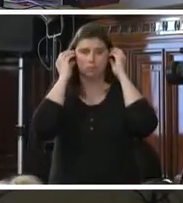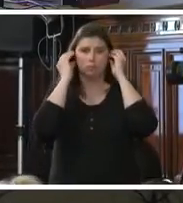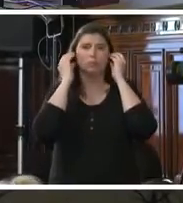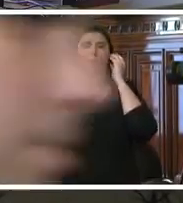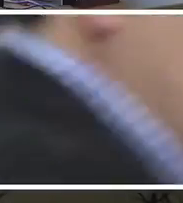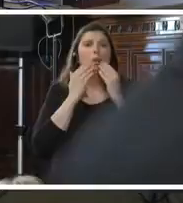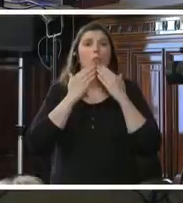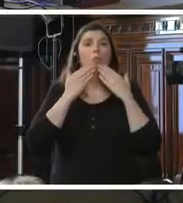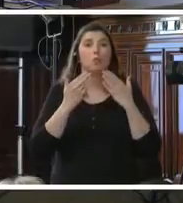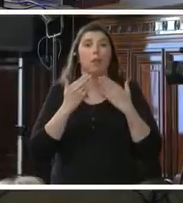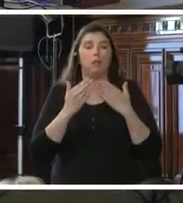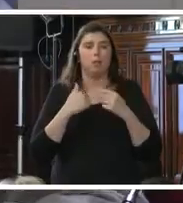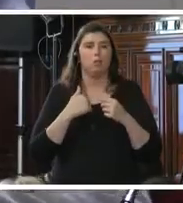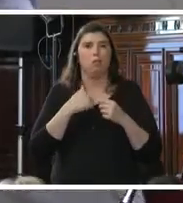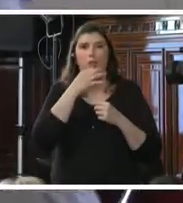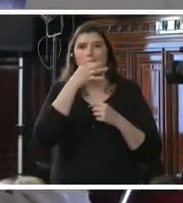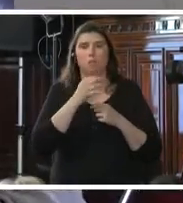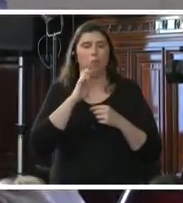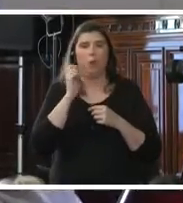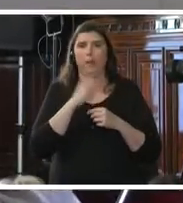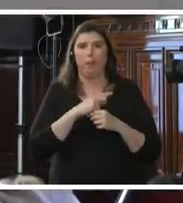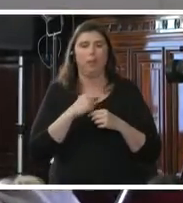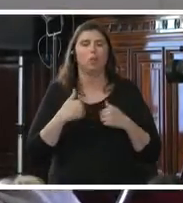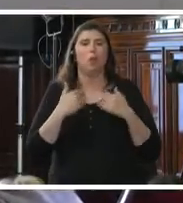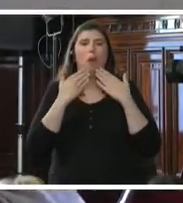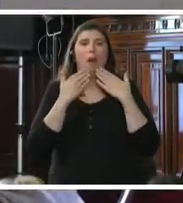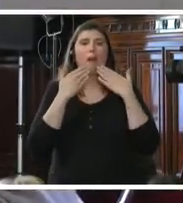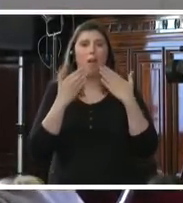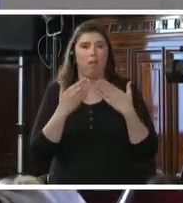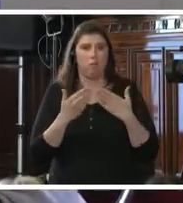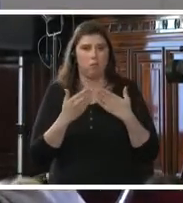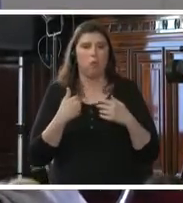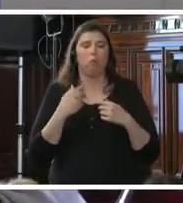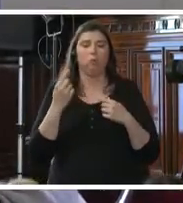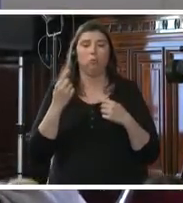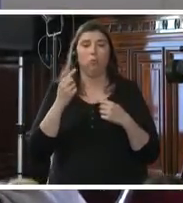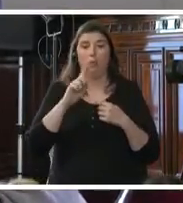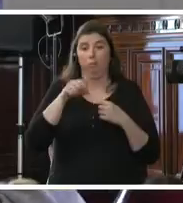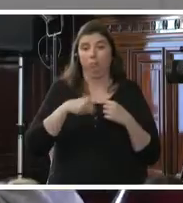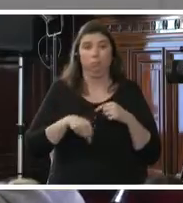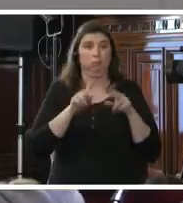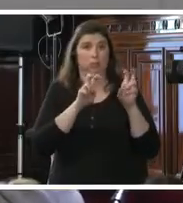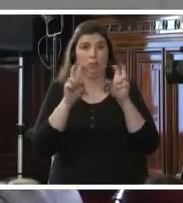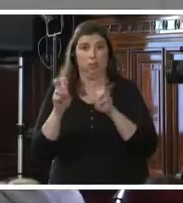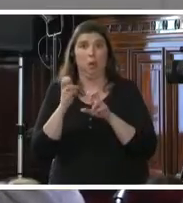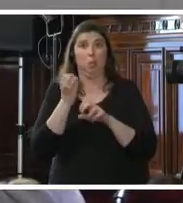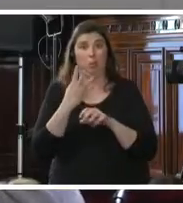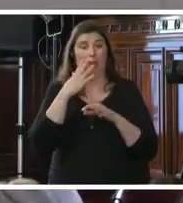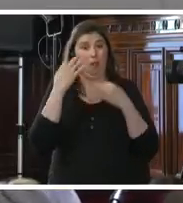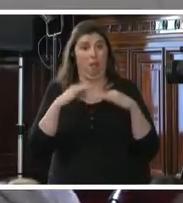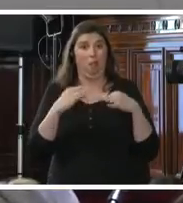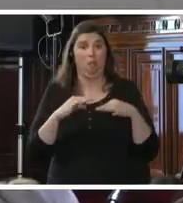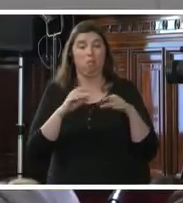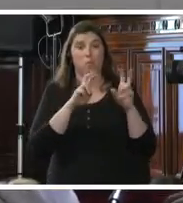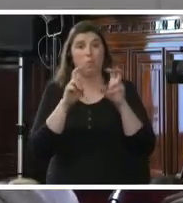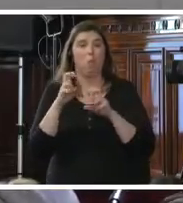Muchas gracias. Voy a intervenir muy rápidamente. Le agradezco traer a colación este tema porque es realmente un tema